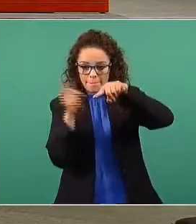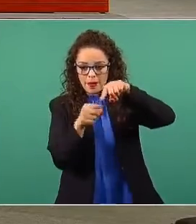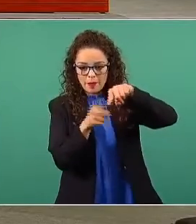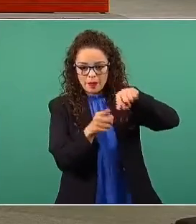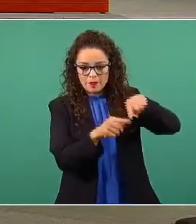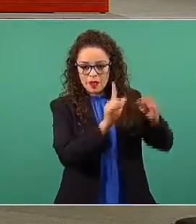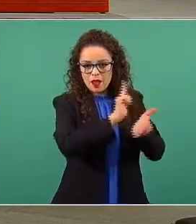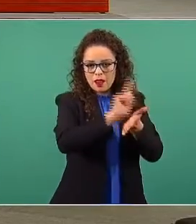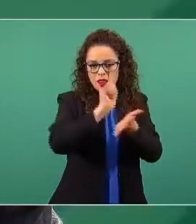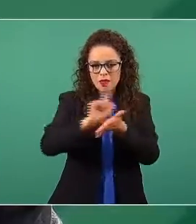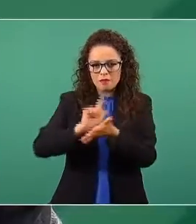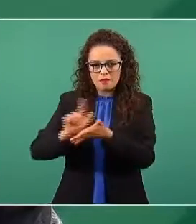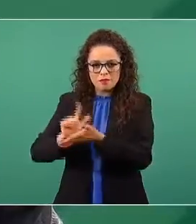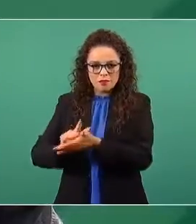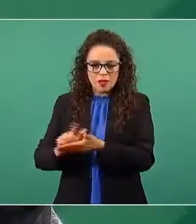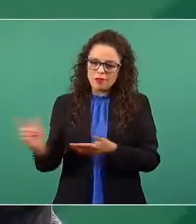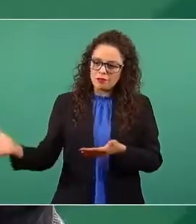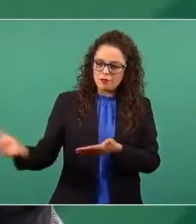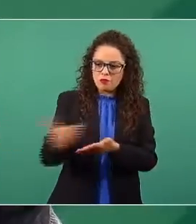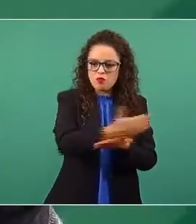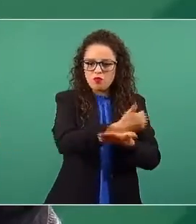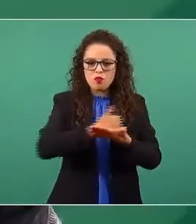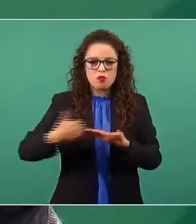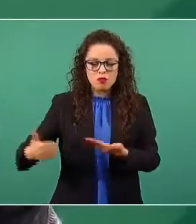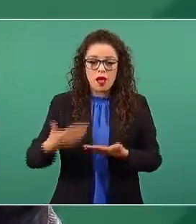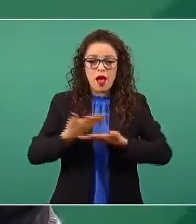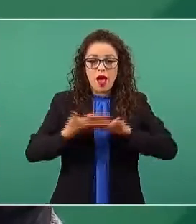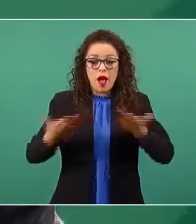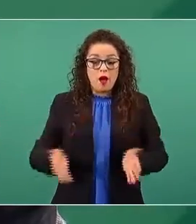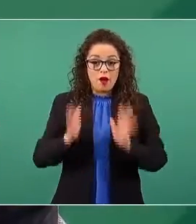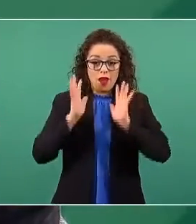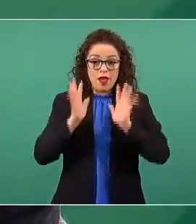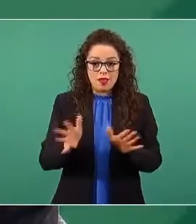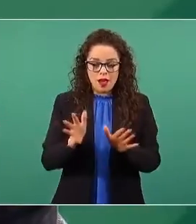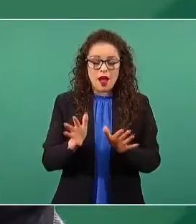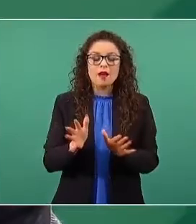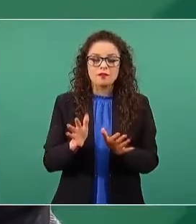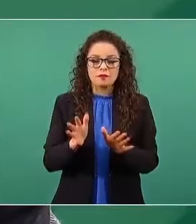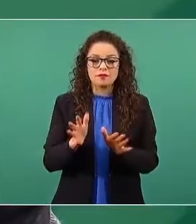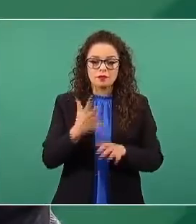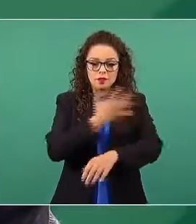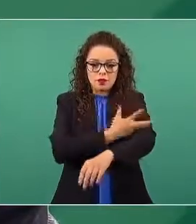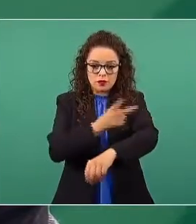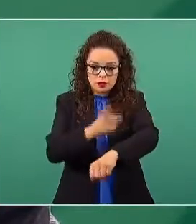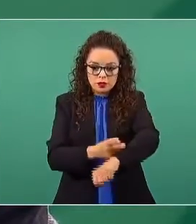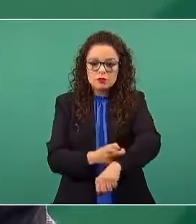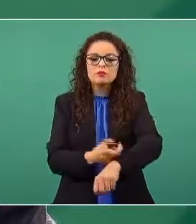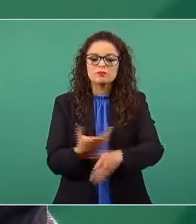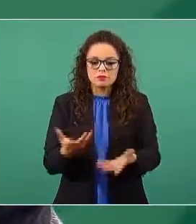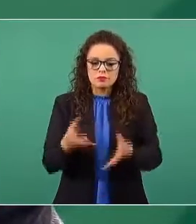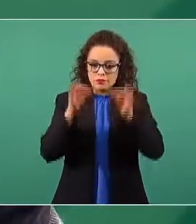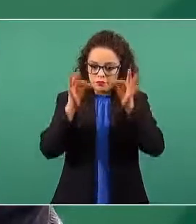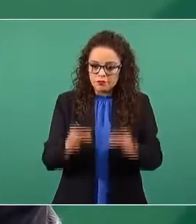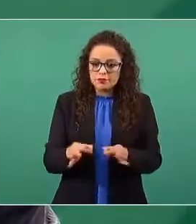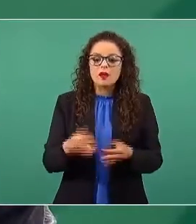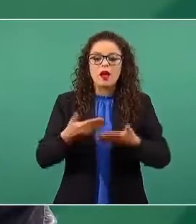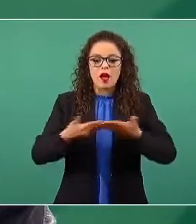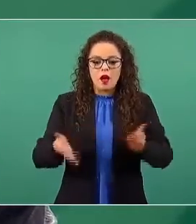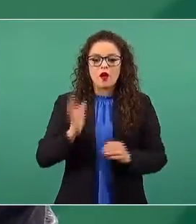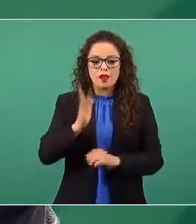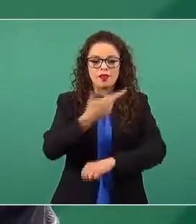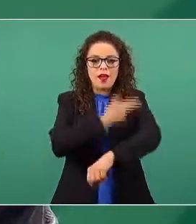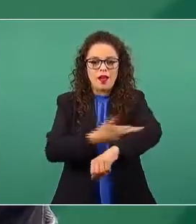claridad, transparencia de cómo se hacen los trámites, se ha ido acortando los tiempos. Le pongo el ejemplo, que es la